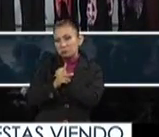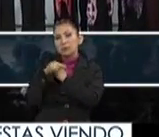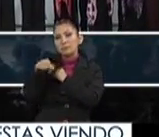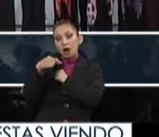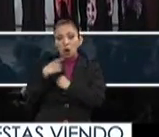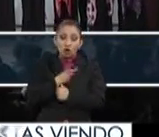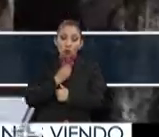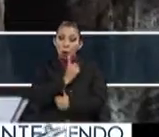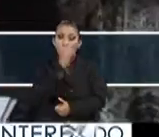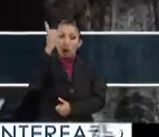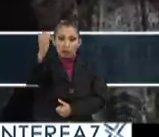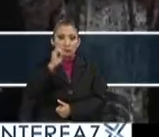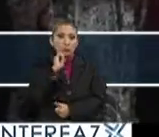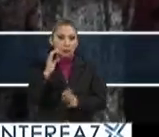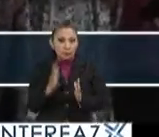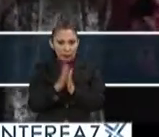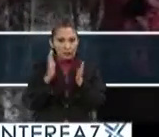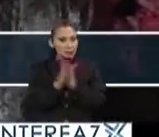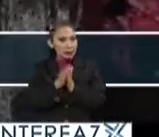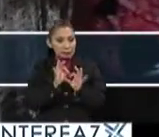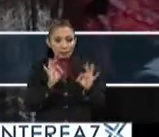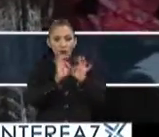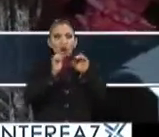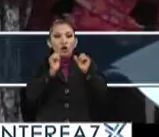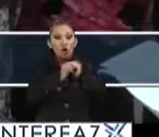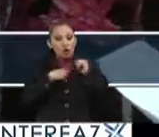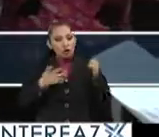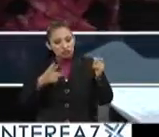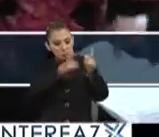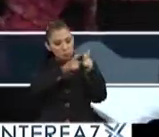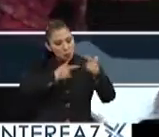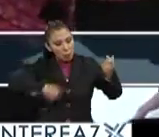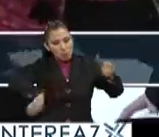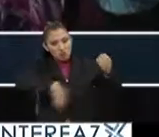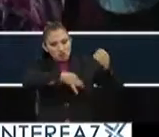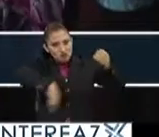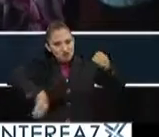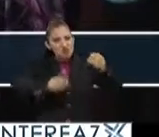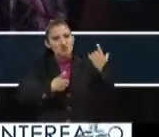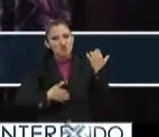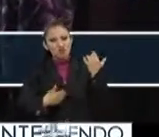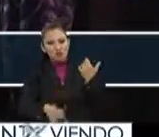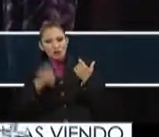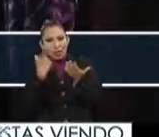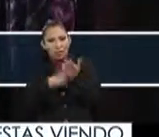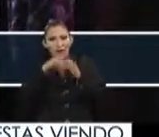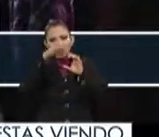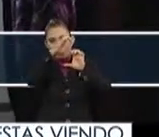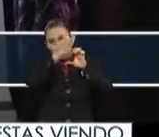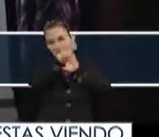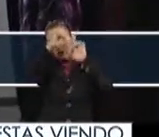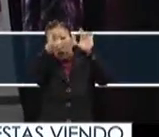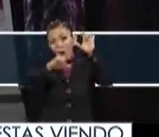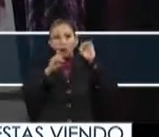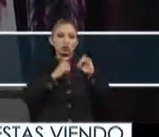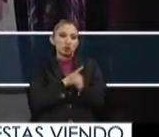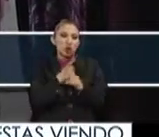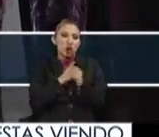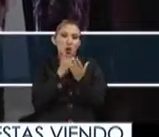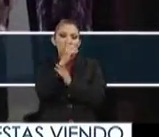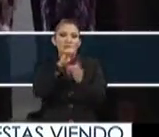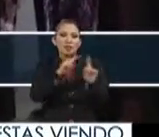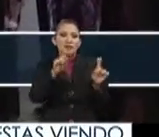ellos solos. También tienen una participación muy importante con orquestas en el interior de la República, ¿no? Van como solistas de